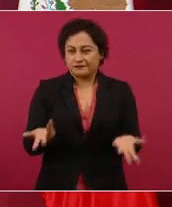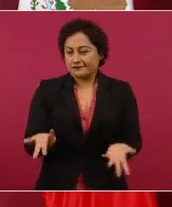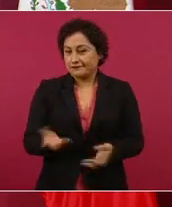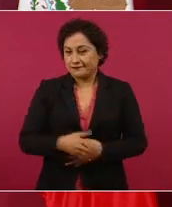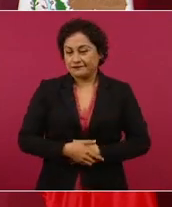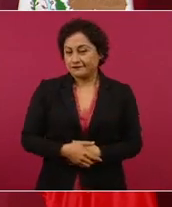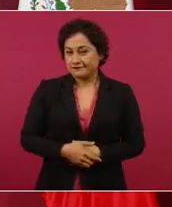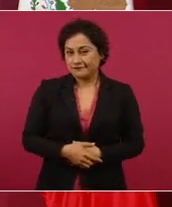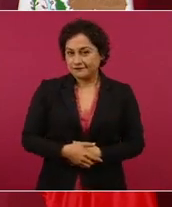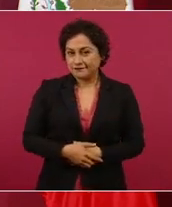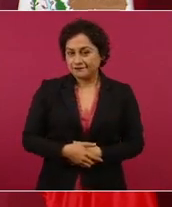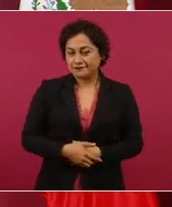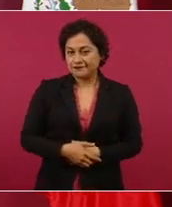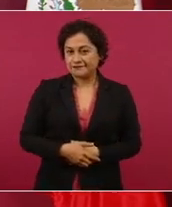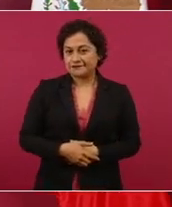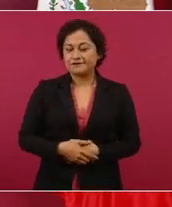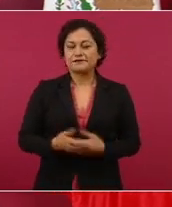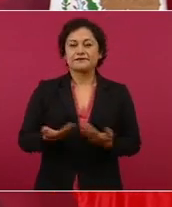Cuando sale